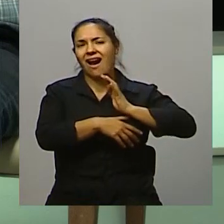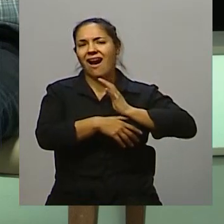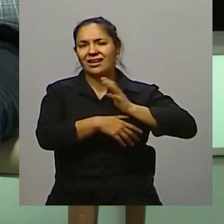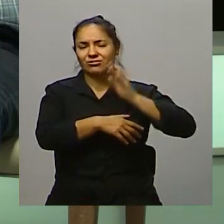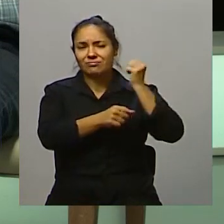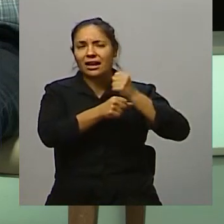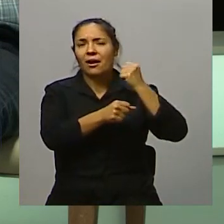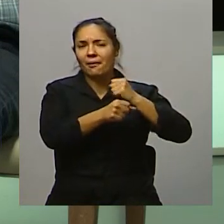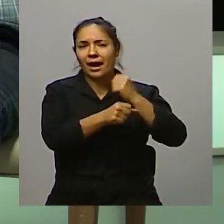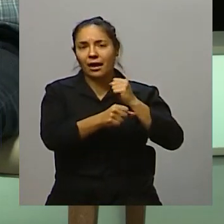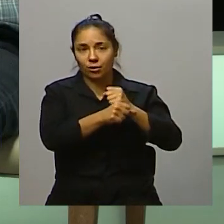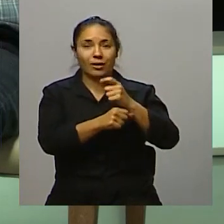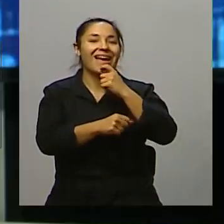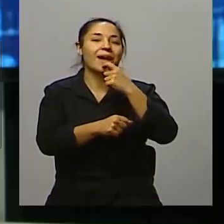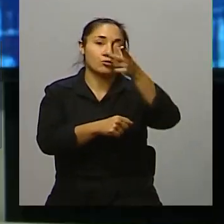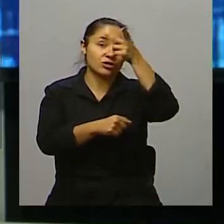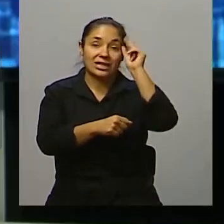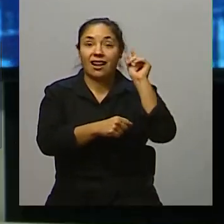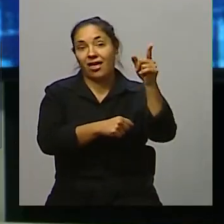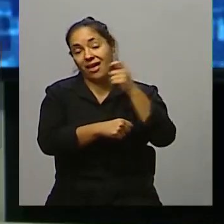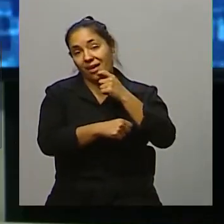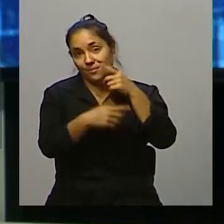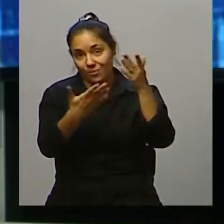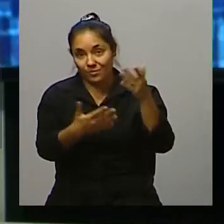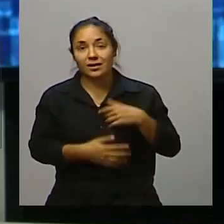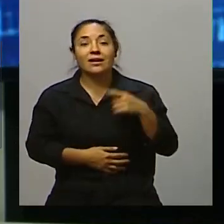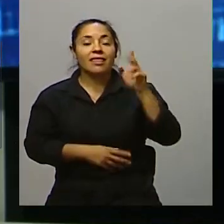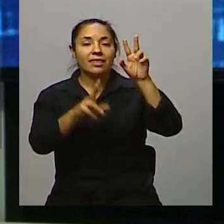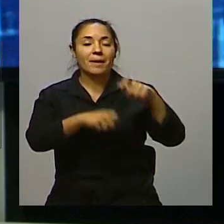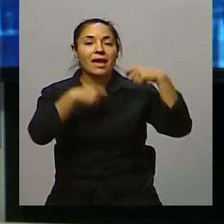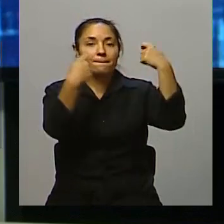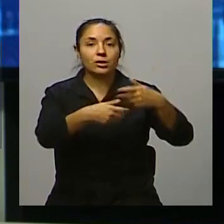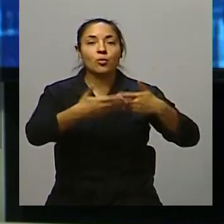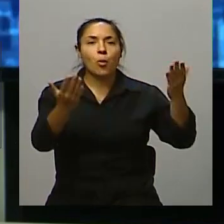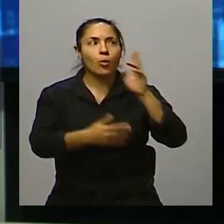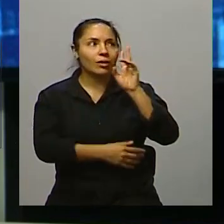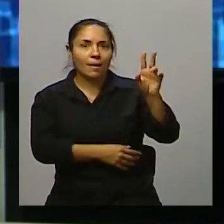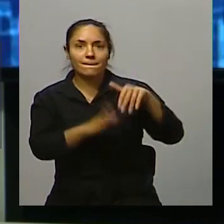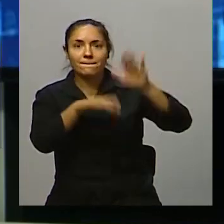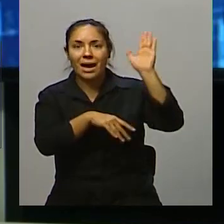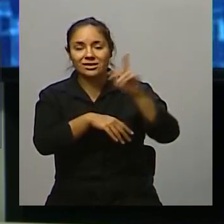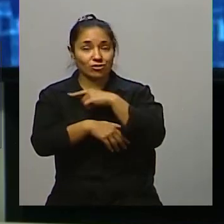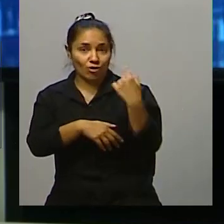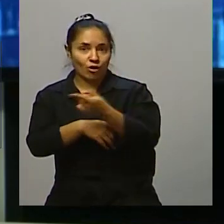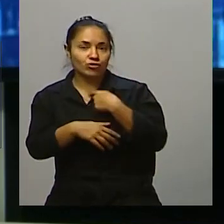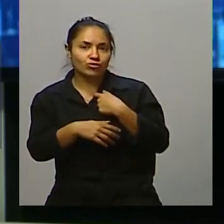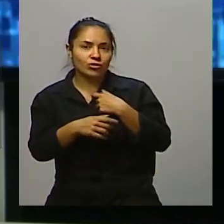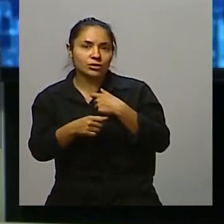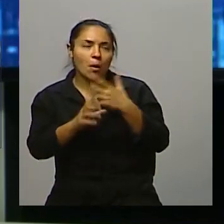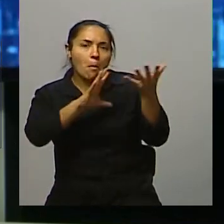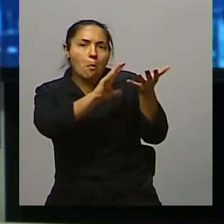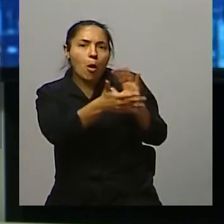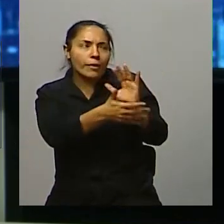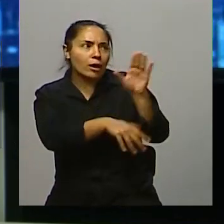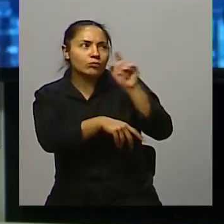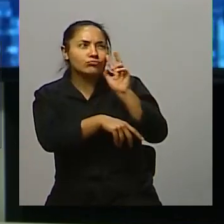ejecución, como el caso de Chile. Y uno de los casos del sistema de inversión pública que más estamos siguiendo, o el modelo que estamos utilizando a priori, el sistema